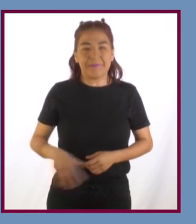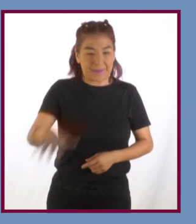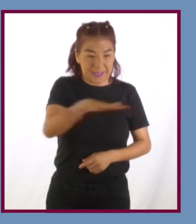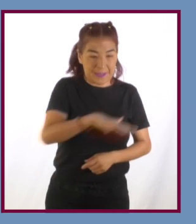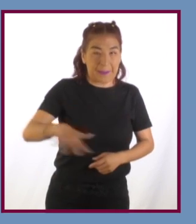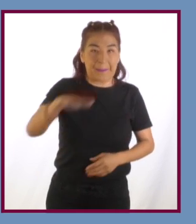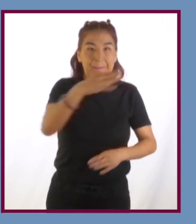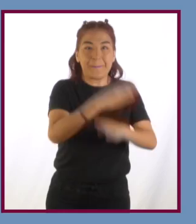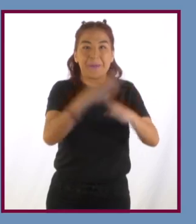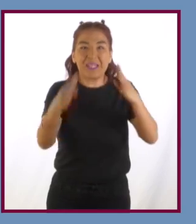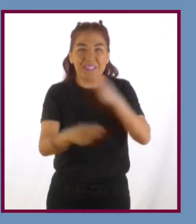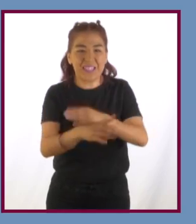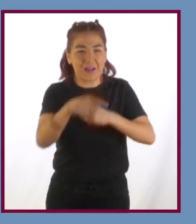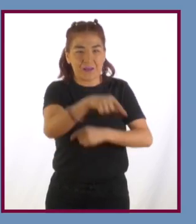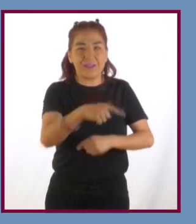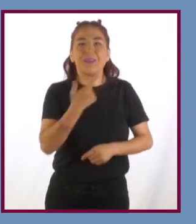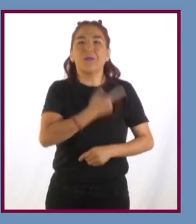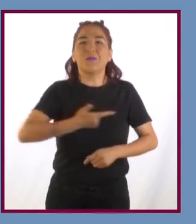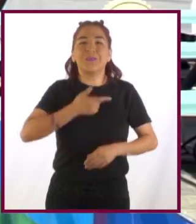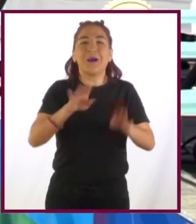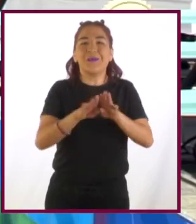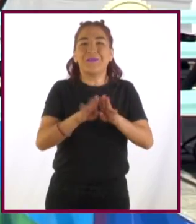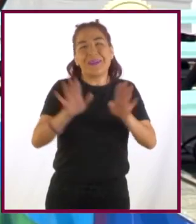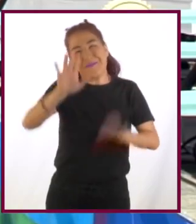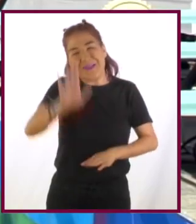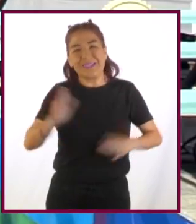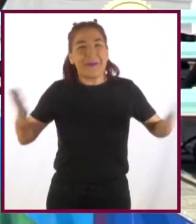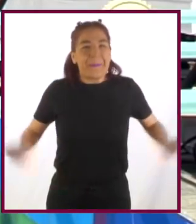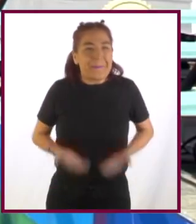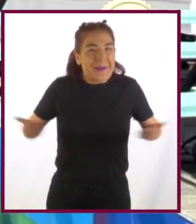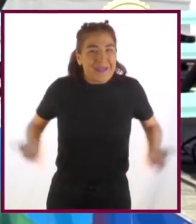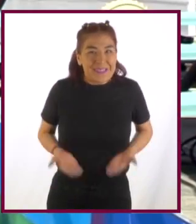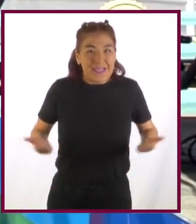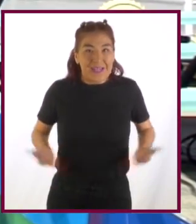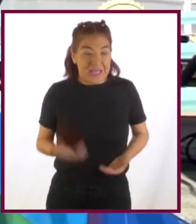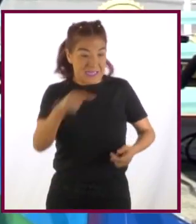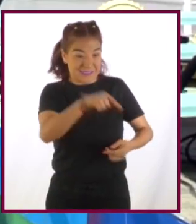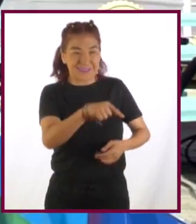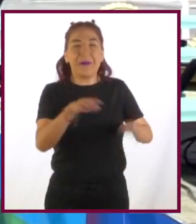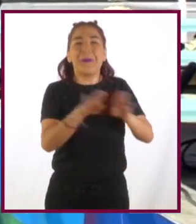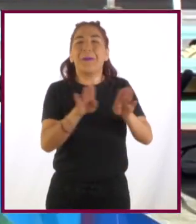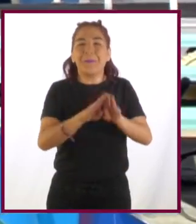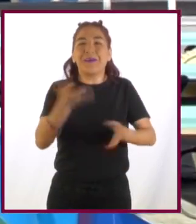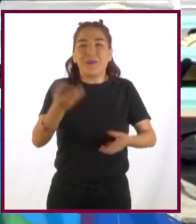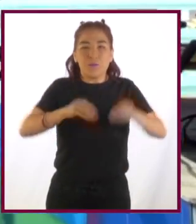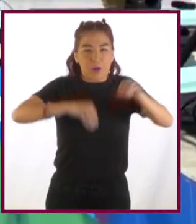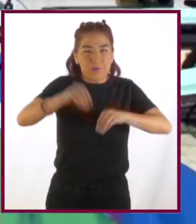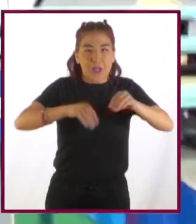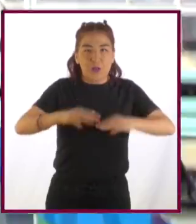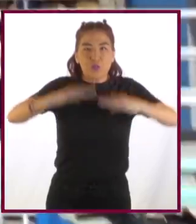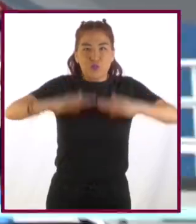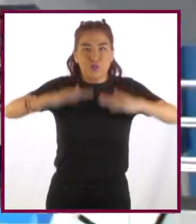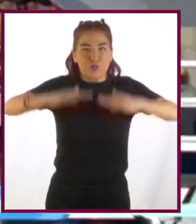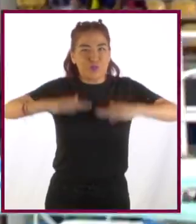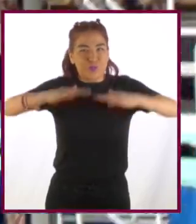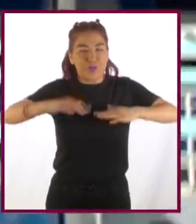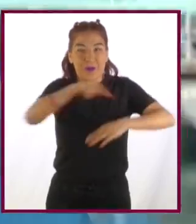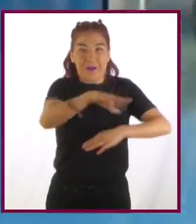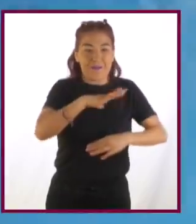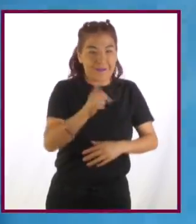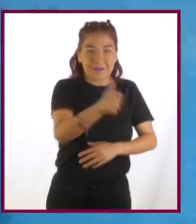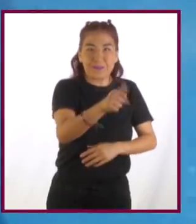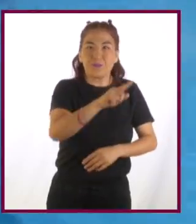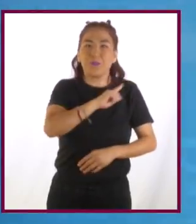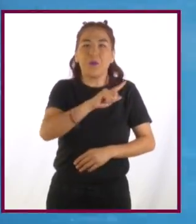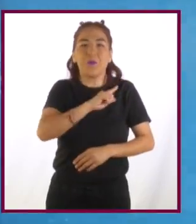cuerpos les gusta, digamos, bailar de una cierta forma. Y ese bailar, ese vibrar más